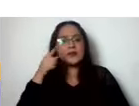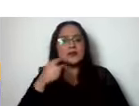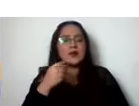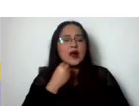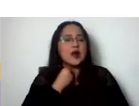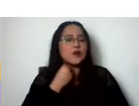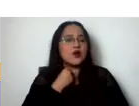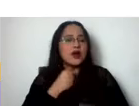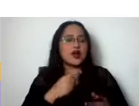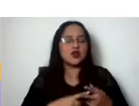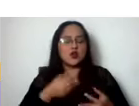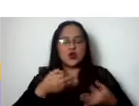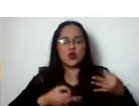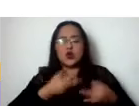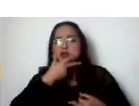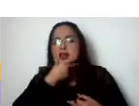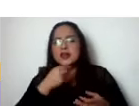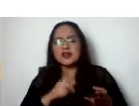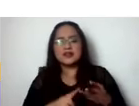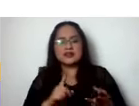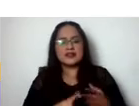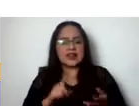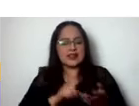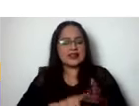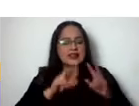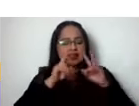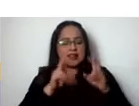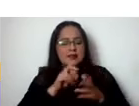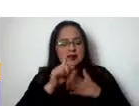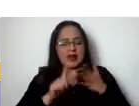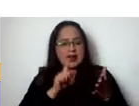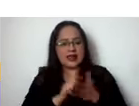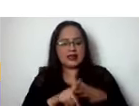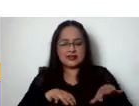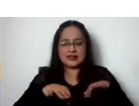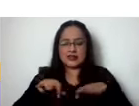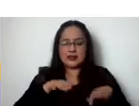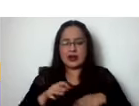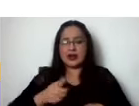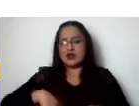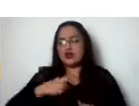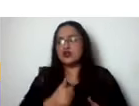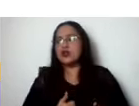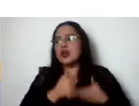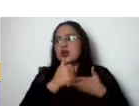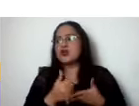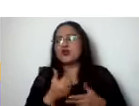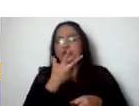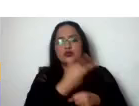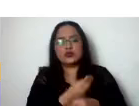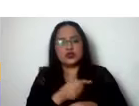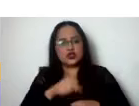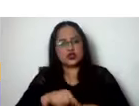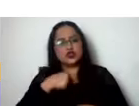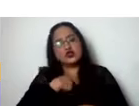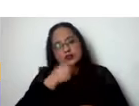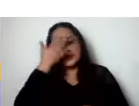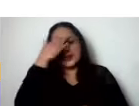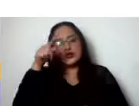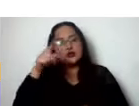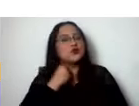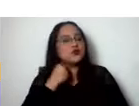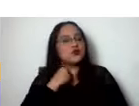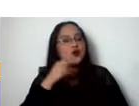abogados, jueces, todos los operadores jurídicos, podemos contribuir? Ya sé que tú no eres abogada,